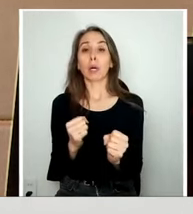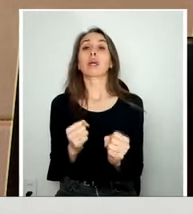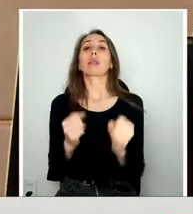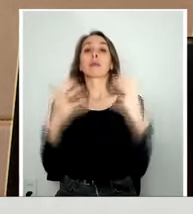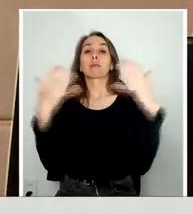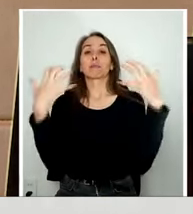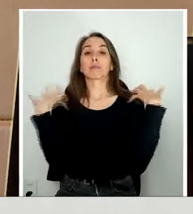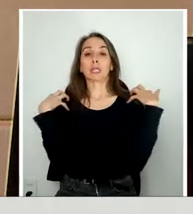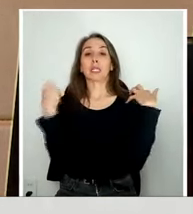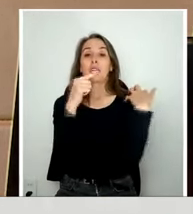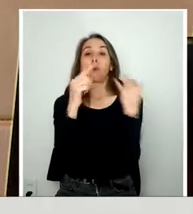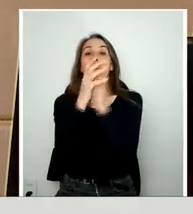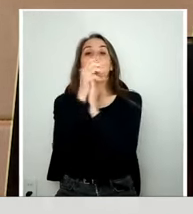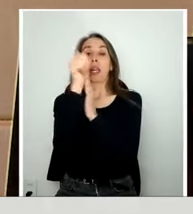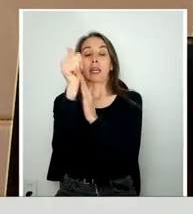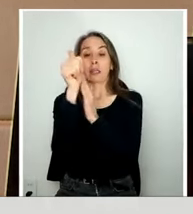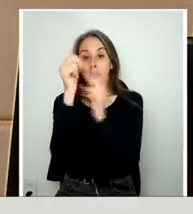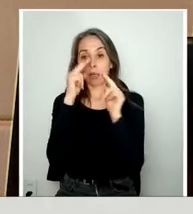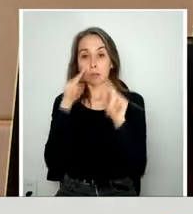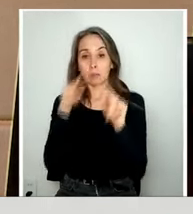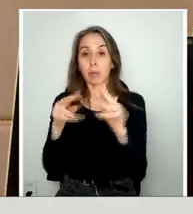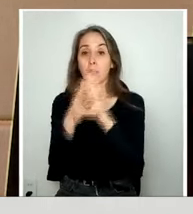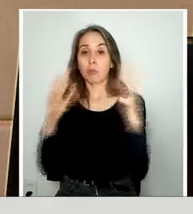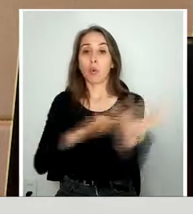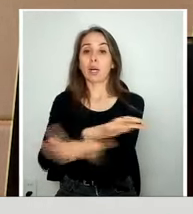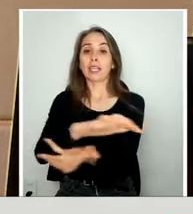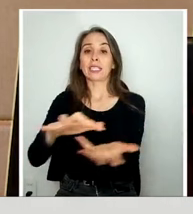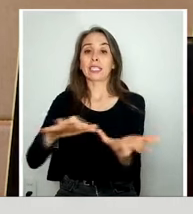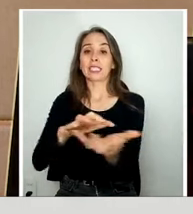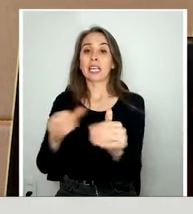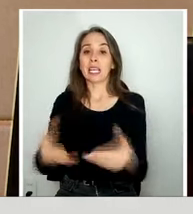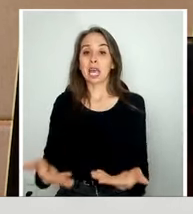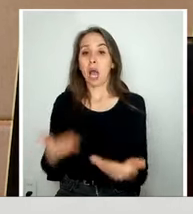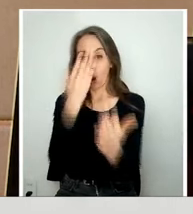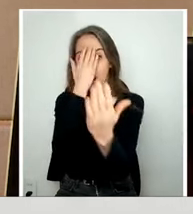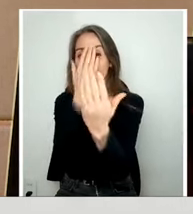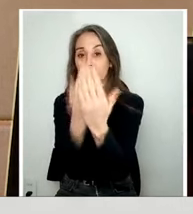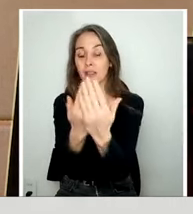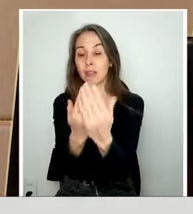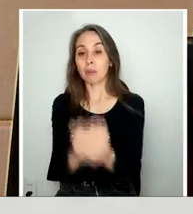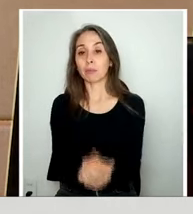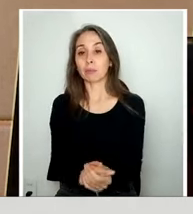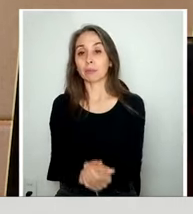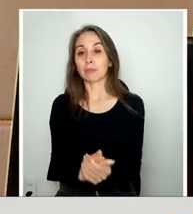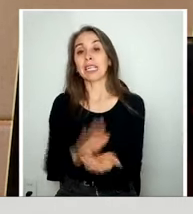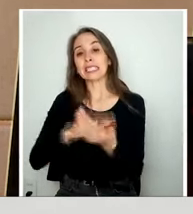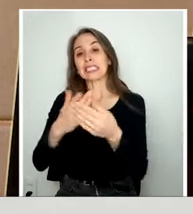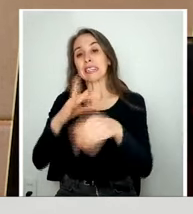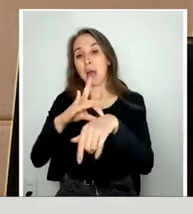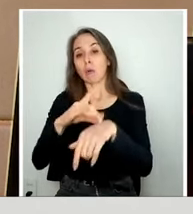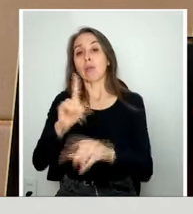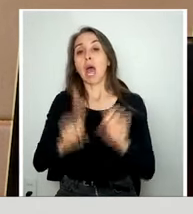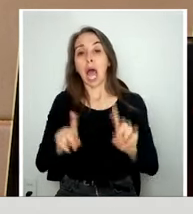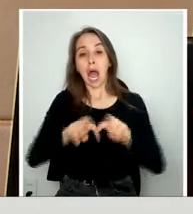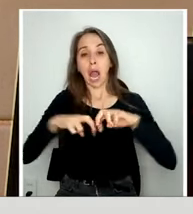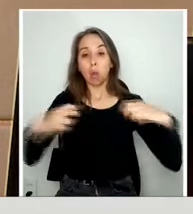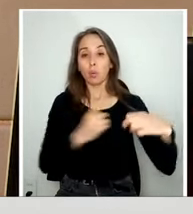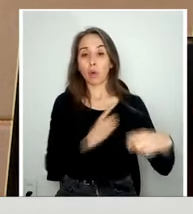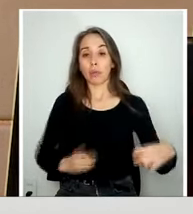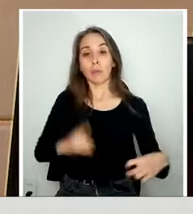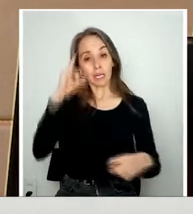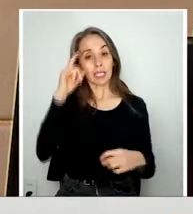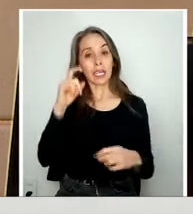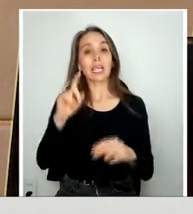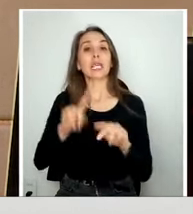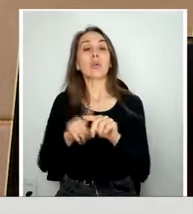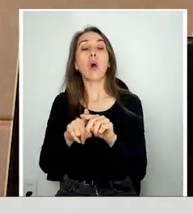hacerse cargo de la tremenda crisis en la que estamos enfrentados al menos algunos aquí creemos que hay que apostar por un plan básico de